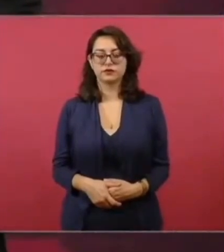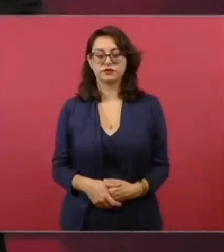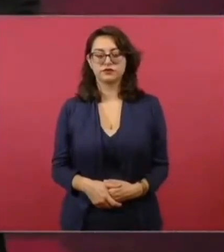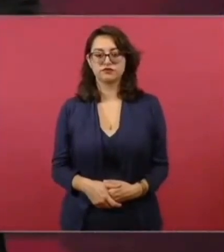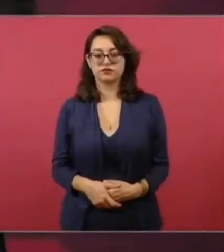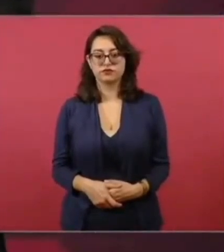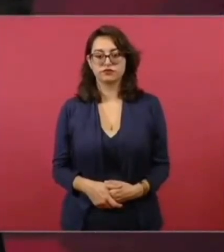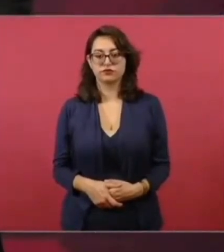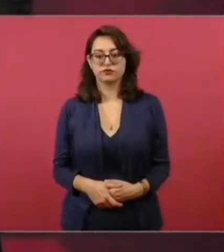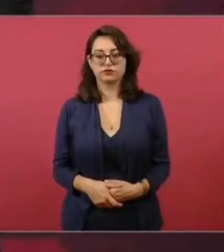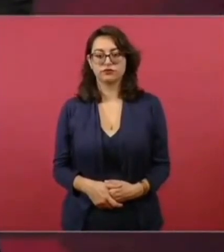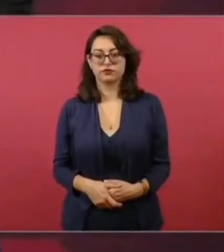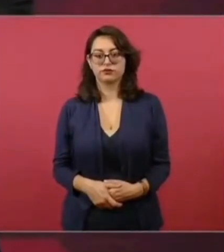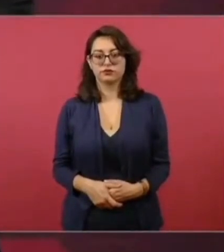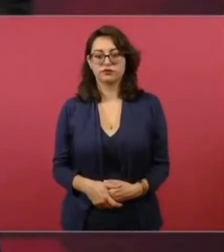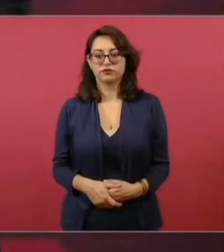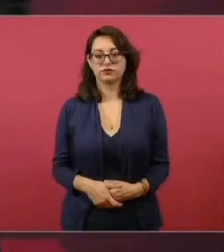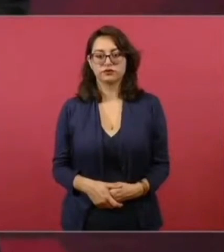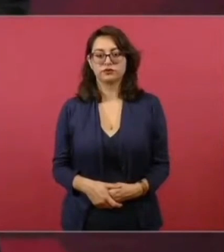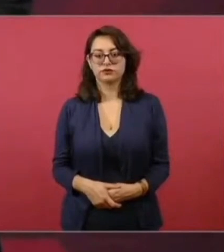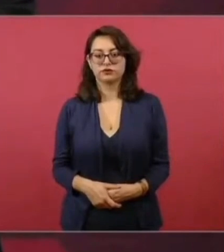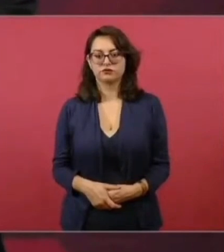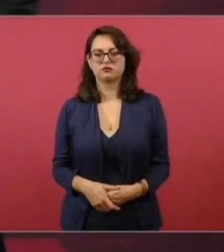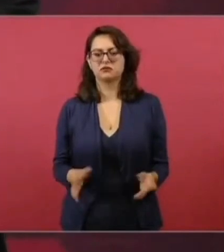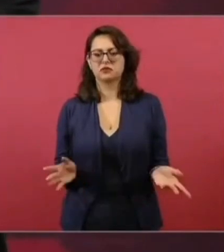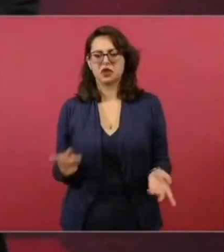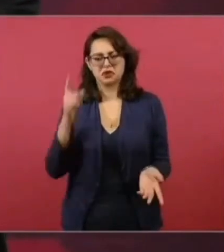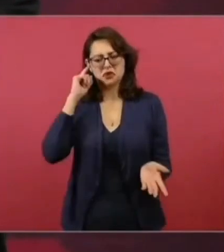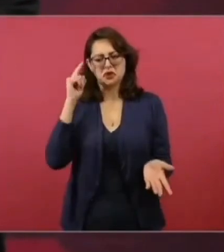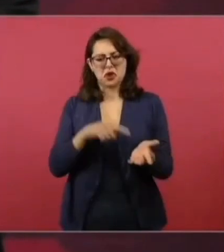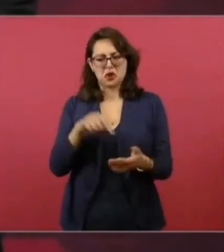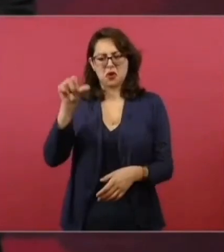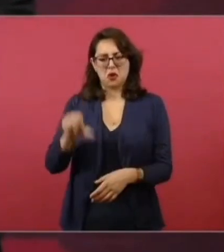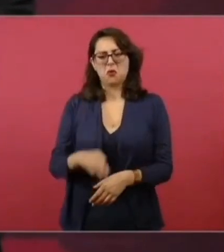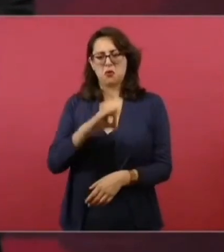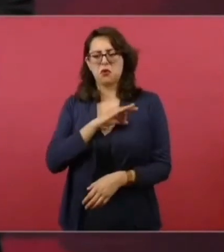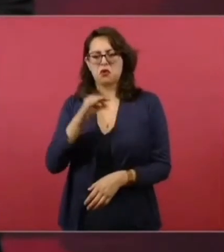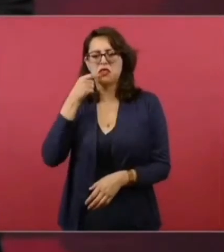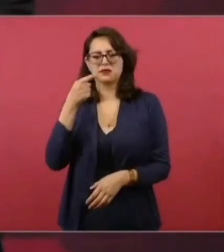íbamos a esperar el momento. Entonces, ya hoy les voy a decir.